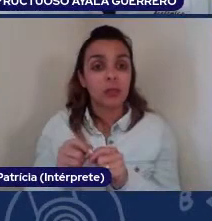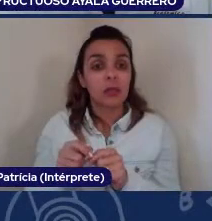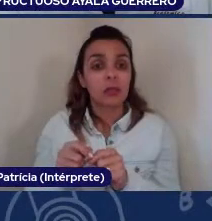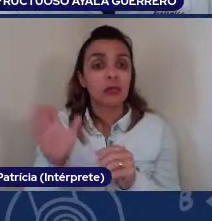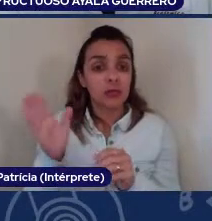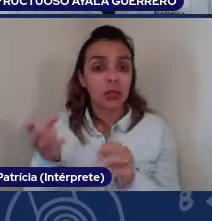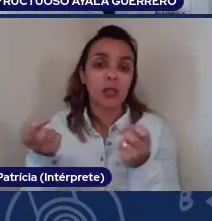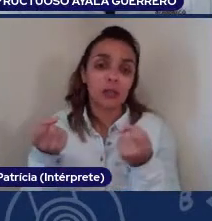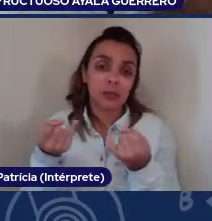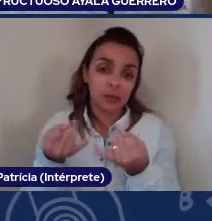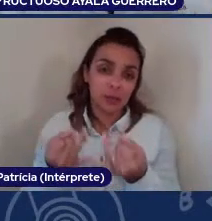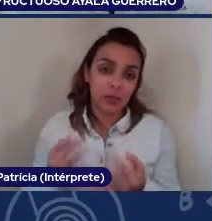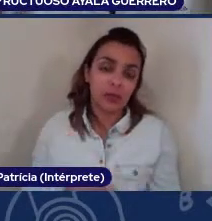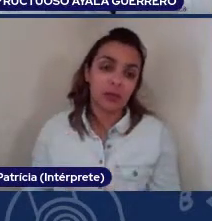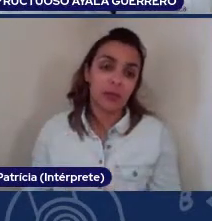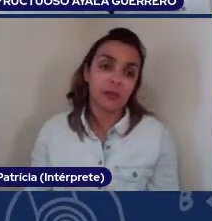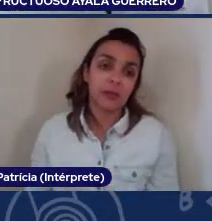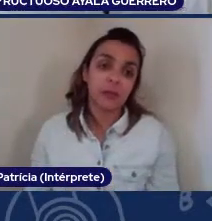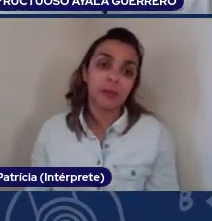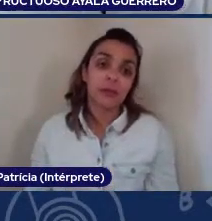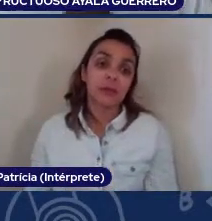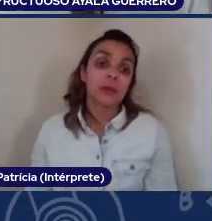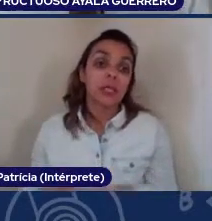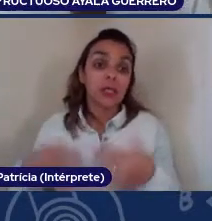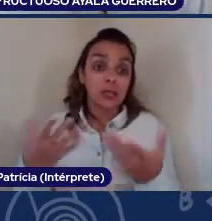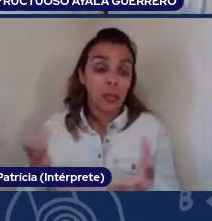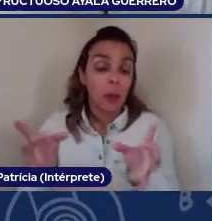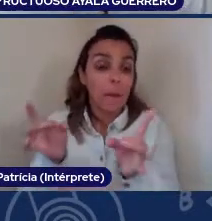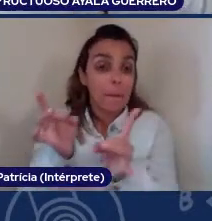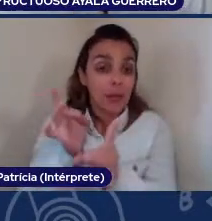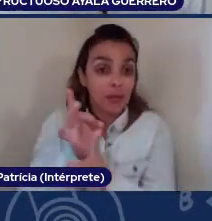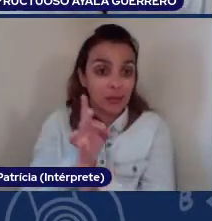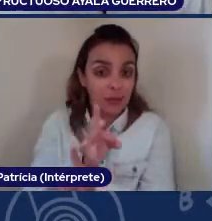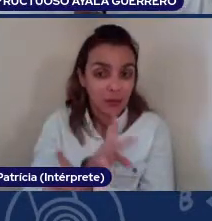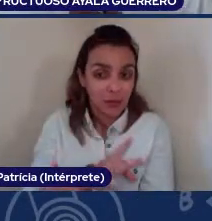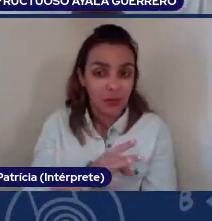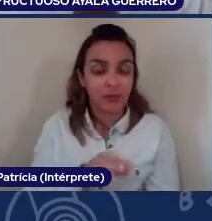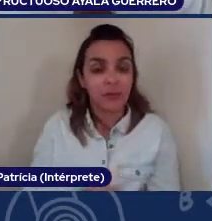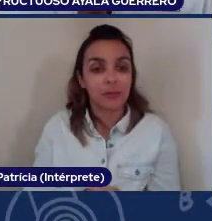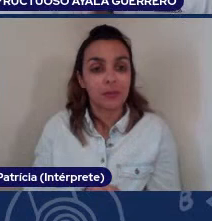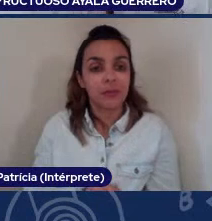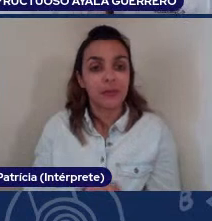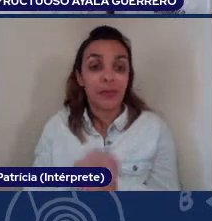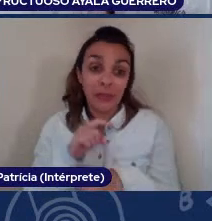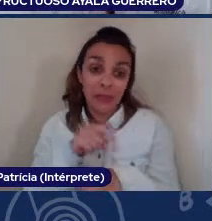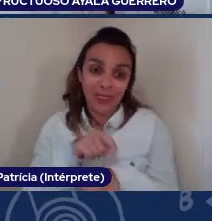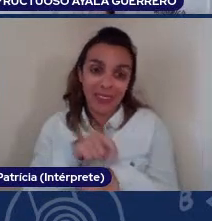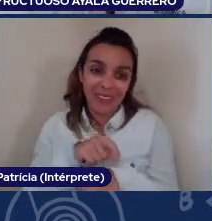explicar. De tal manera, para concluir, para no abusar del tiempo,